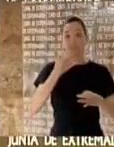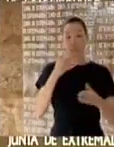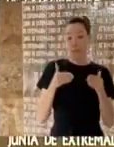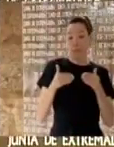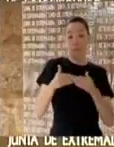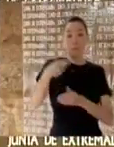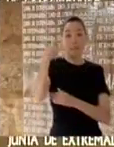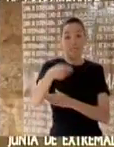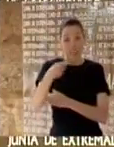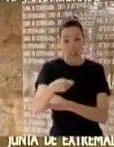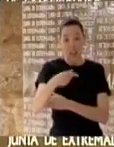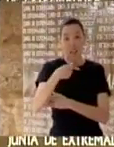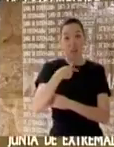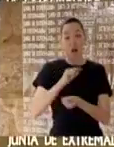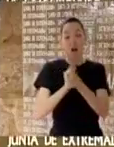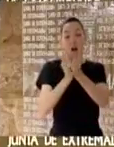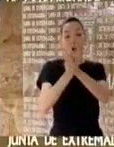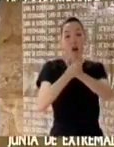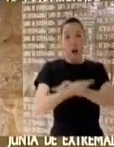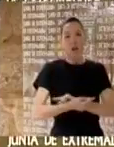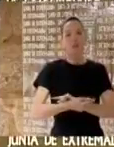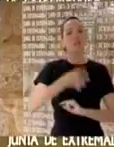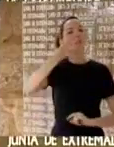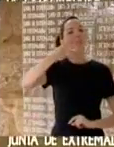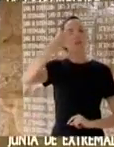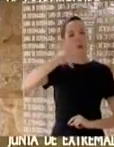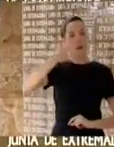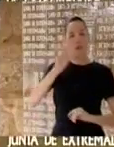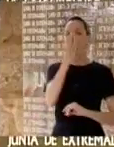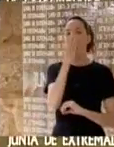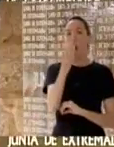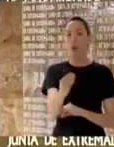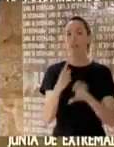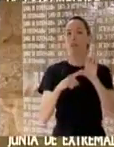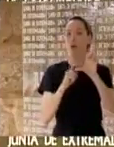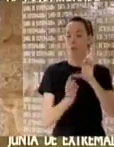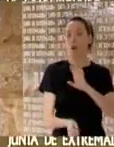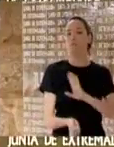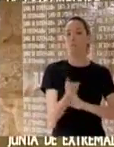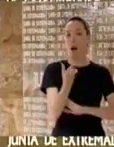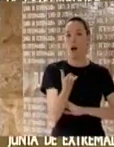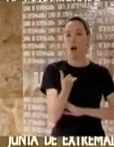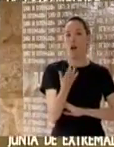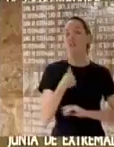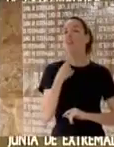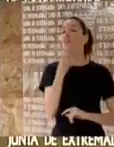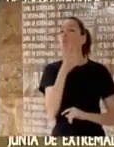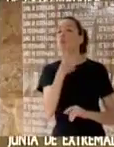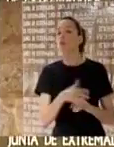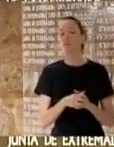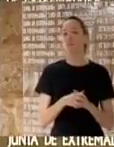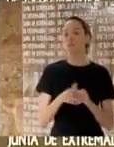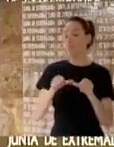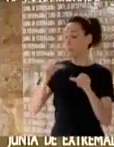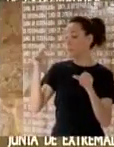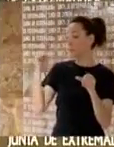el AVE sea una realidad y que llegue a Extremadura. Y digo esto porque ha habido muchos años de promesas